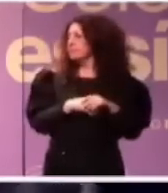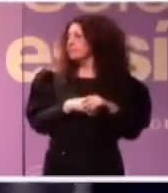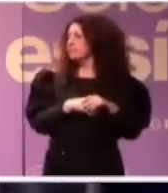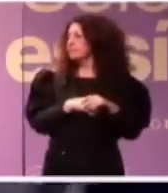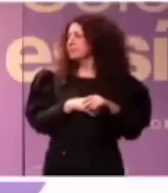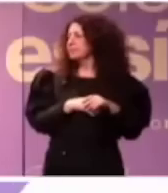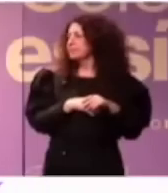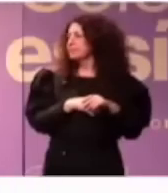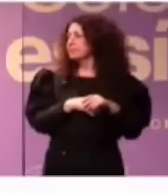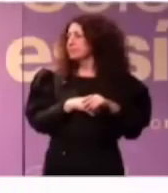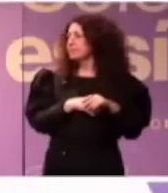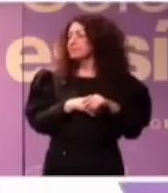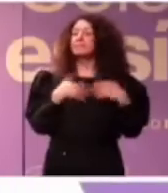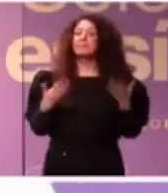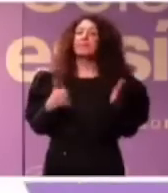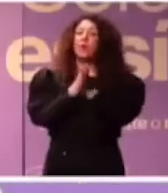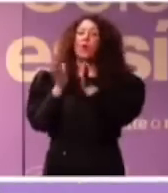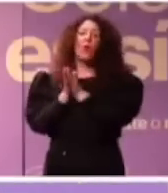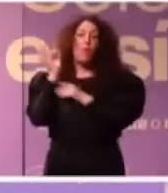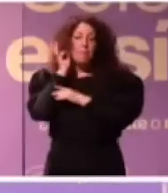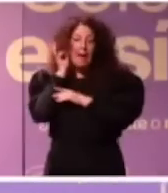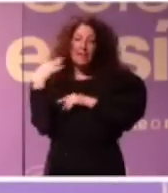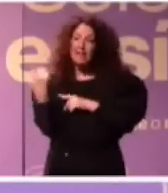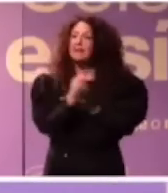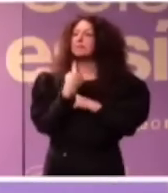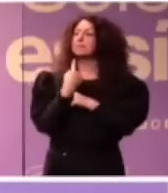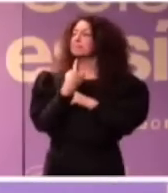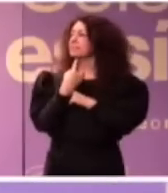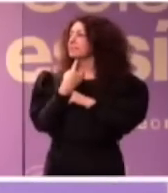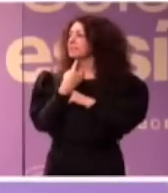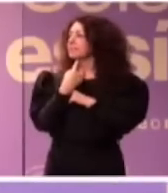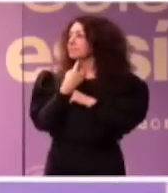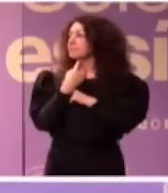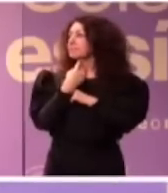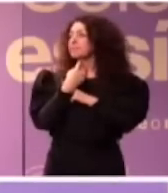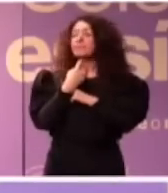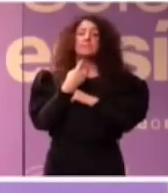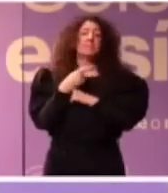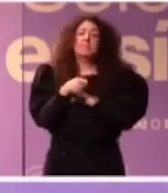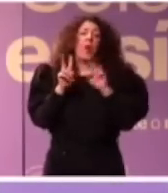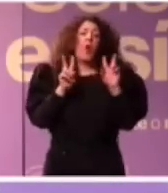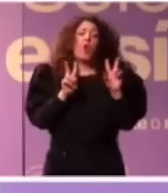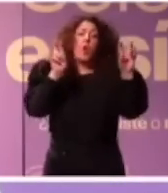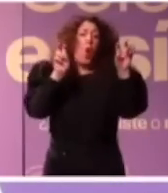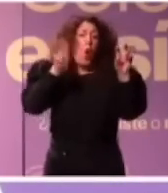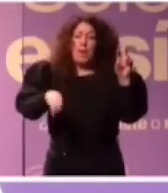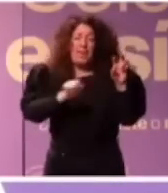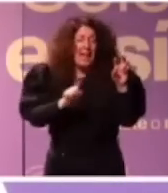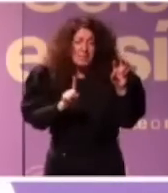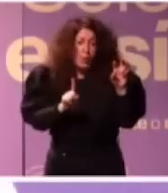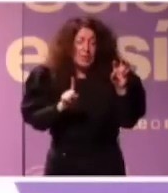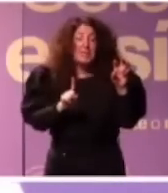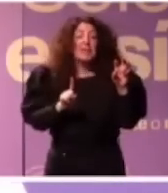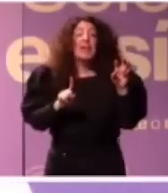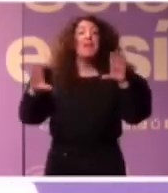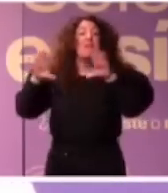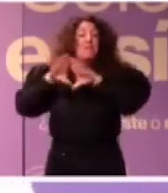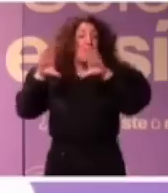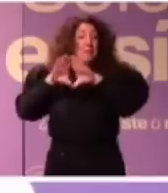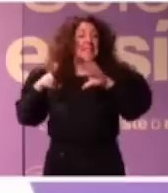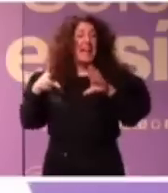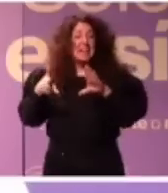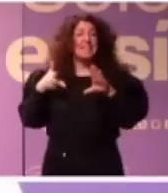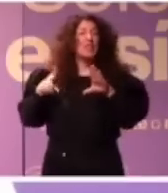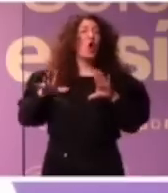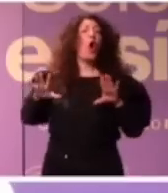Así que, compañeras, esta no es ninguna novedad. Los derechos feministas nunca están